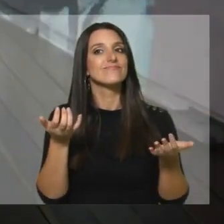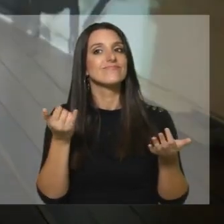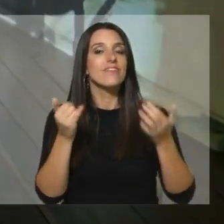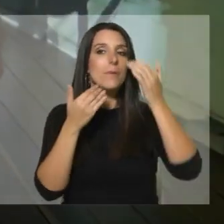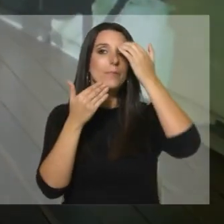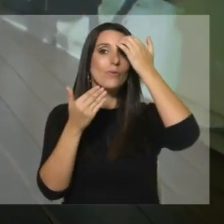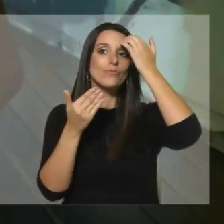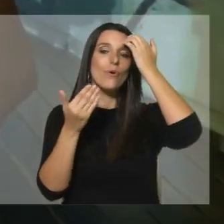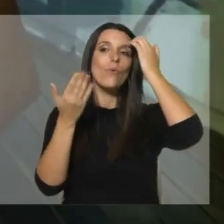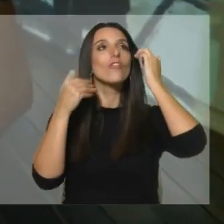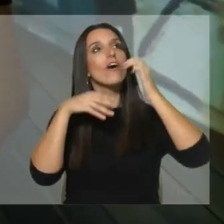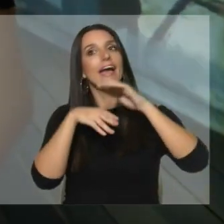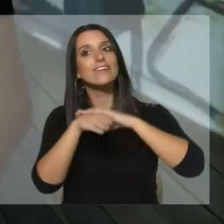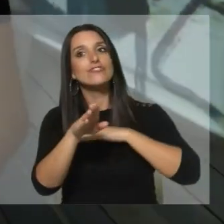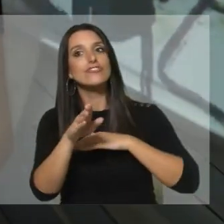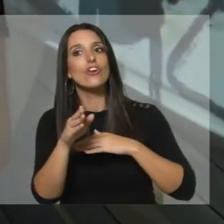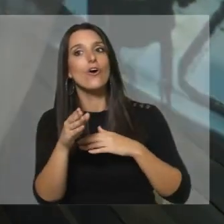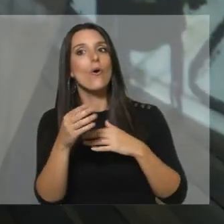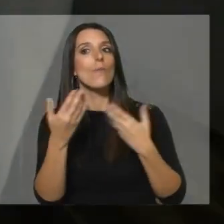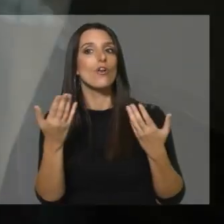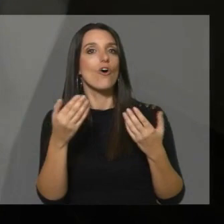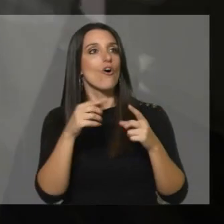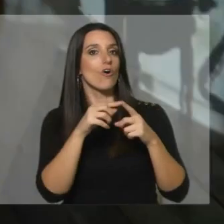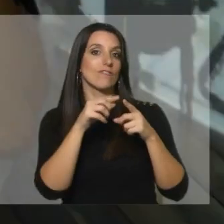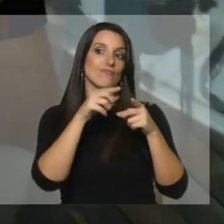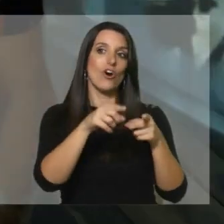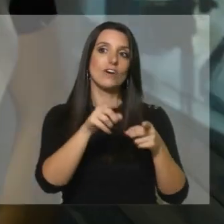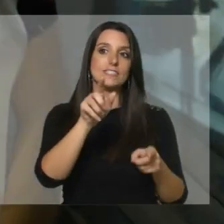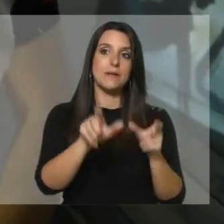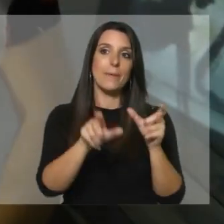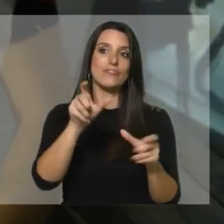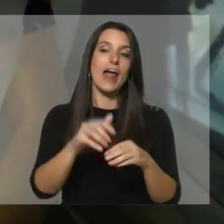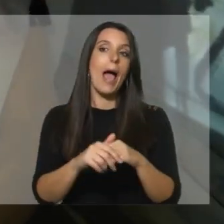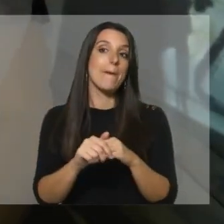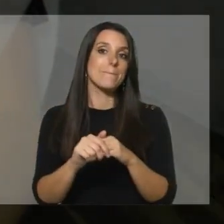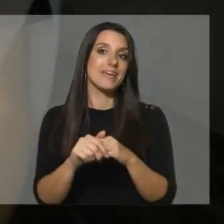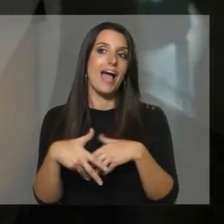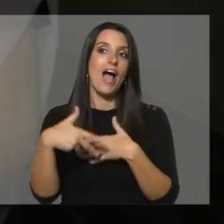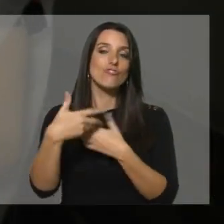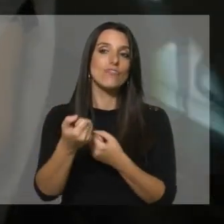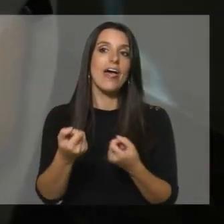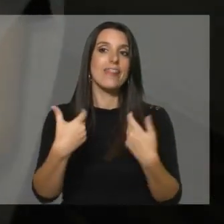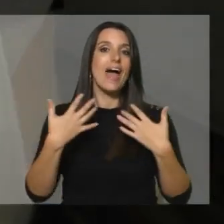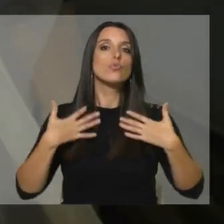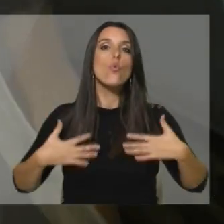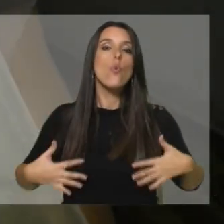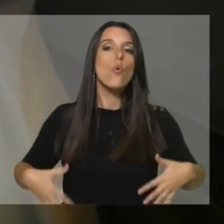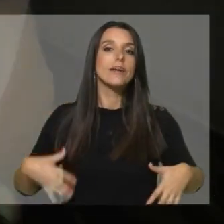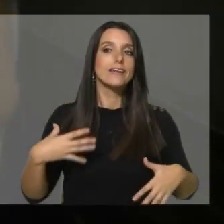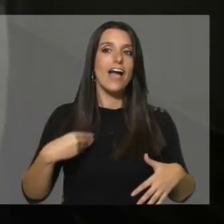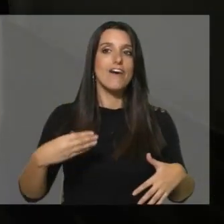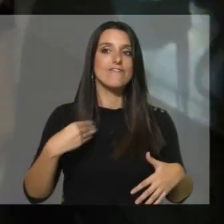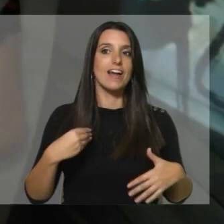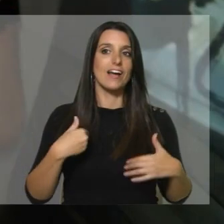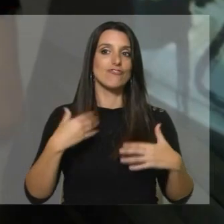Lala, cuando uno entra, bueno, vos y a gente amiga que te va ayudando, te entrega estas túnicas blancas. Que tengo